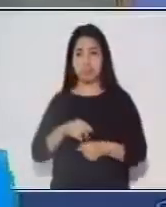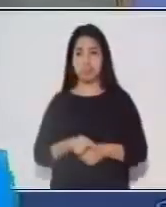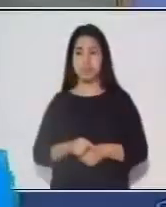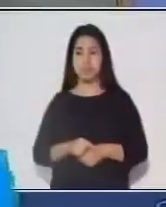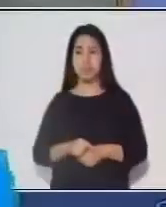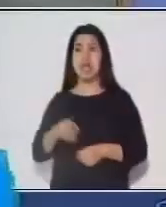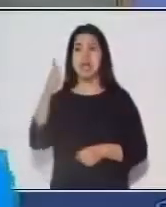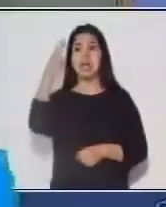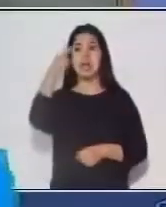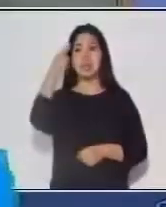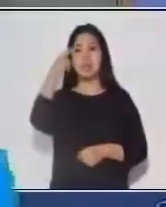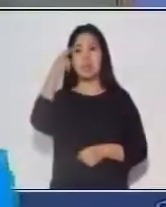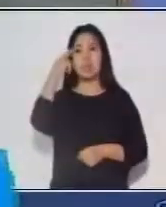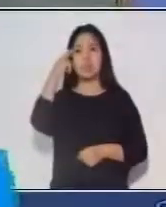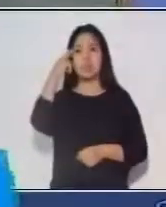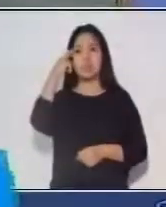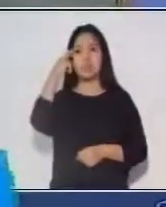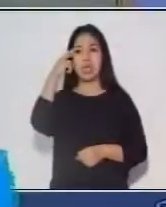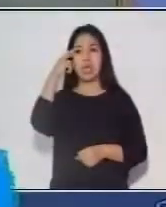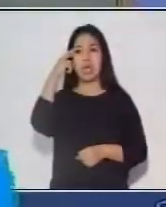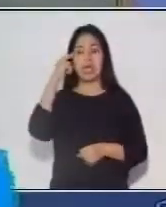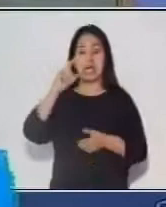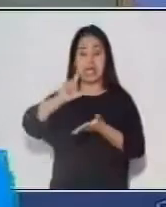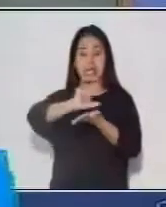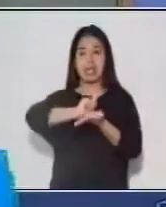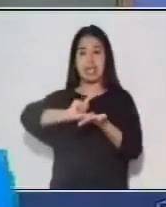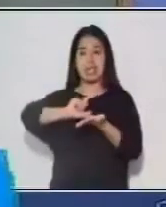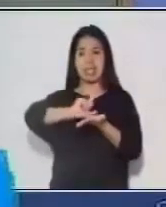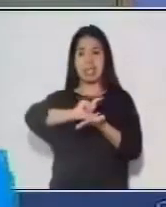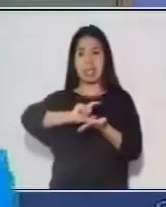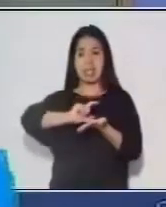Recordemos que del centro al lado más corto,